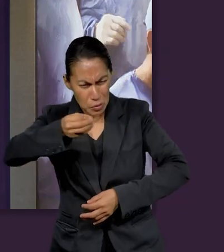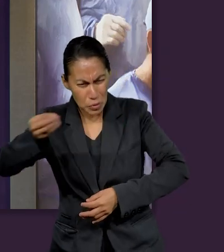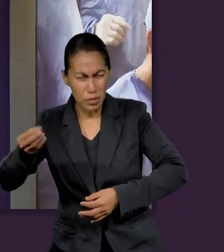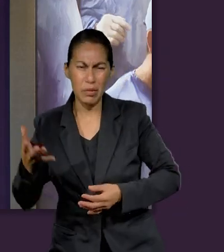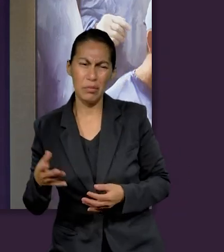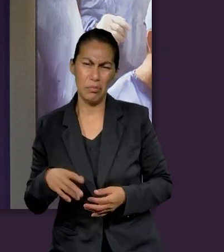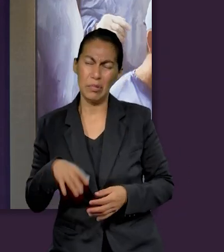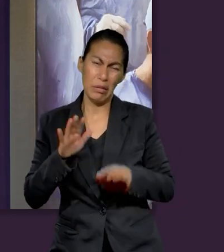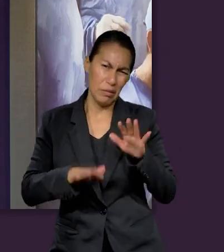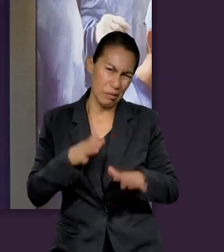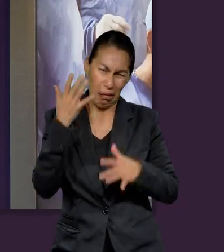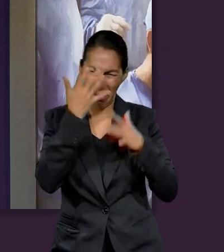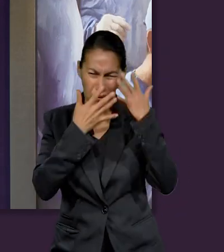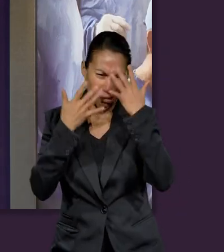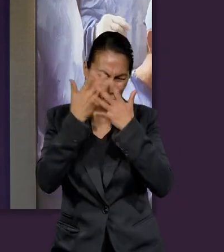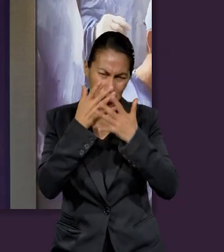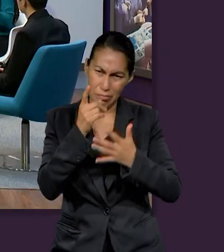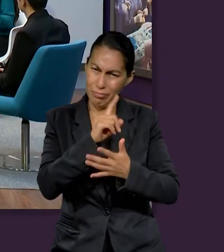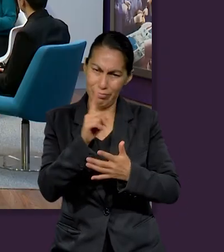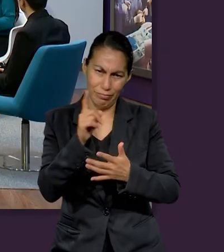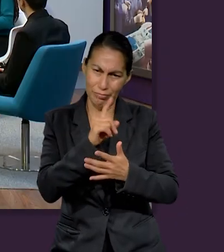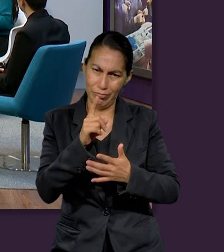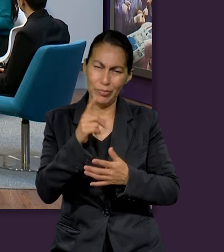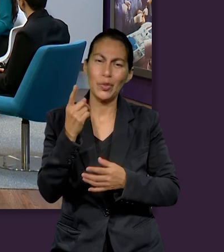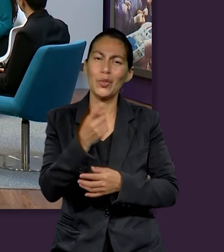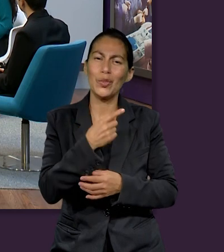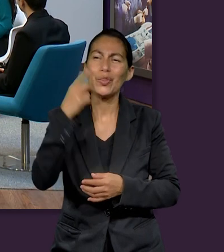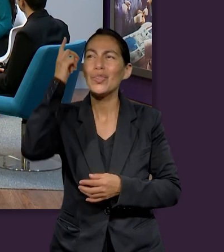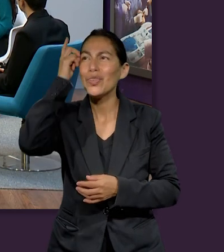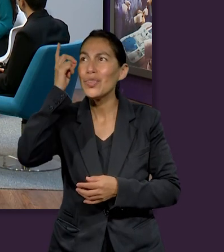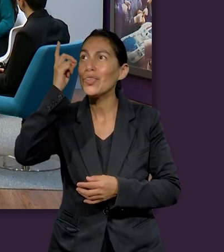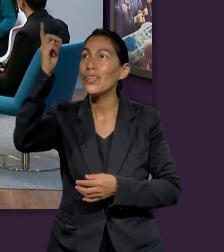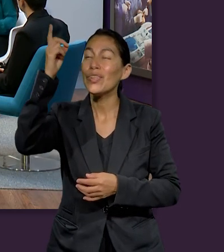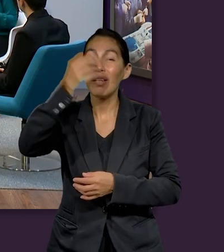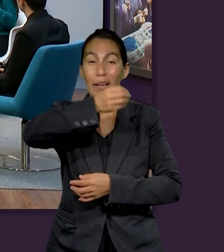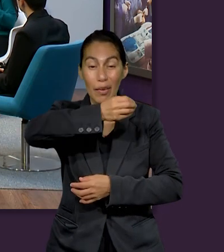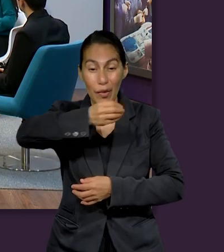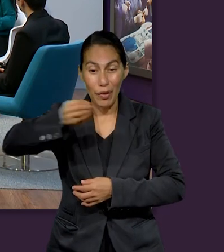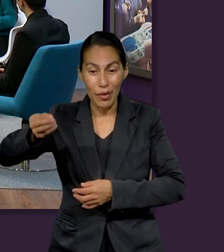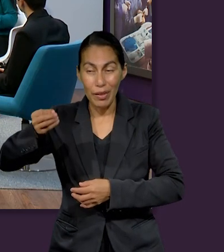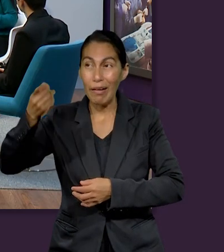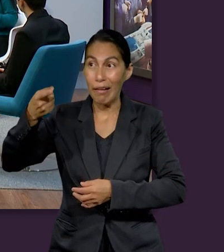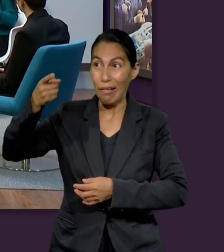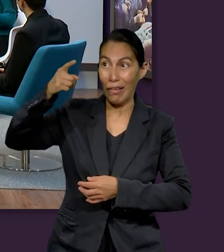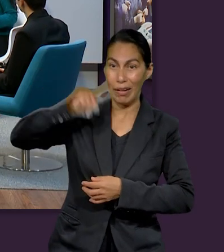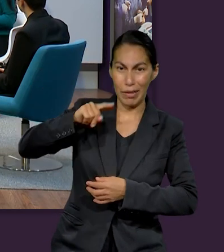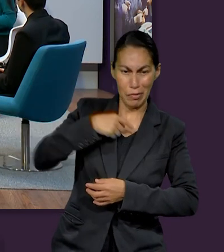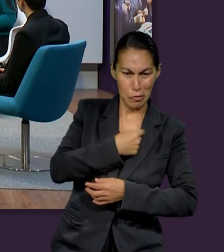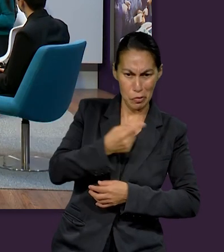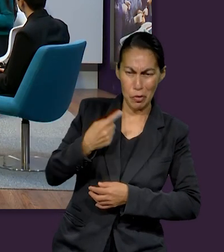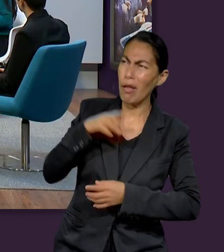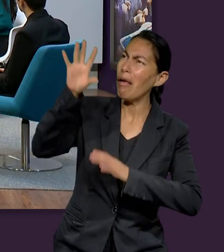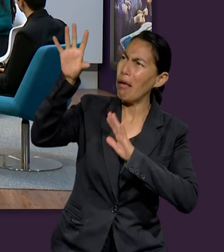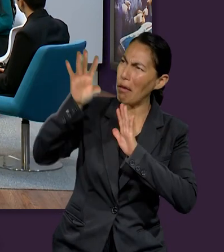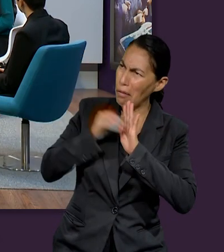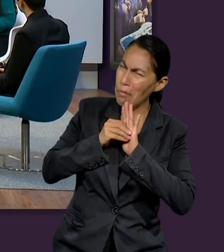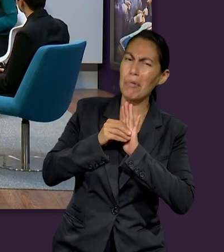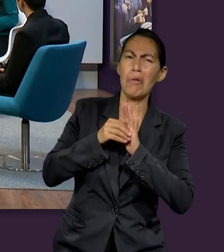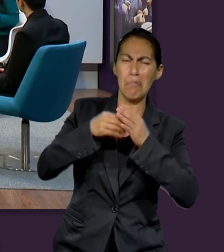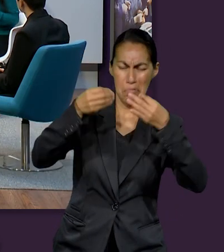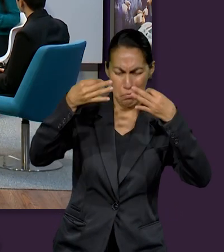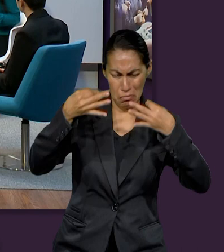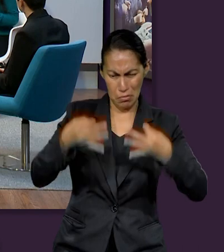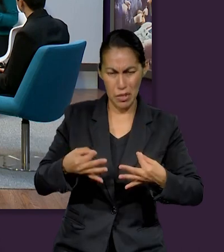a testamentos no estamos dejando ningunos Cabos sueltos porque nosotros somos seguidores de un Dios de orden